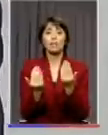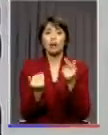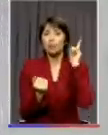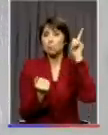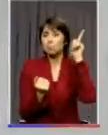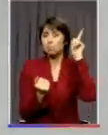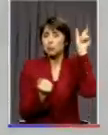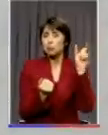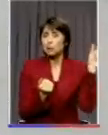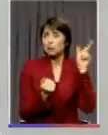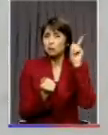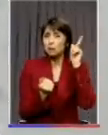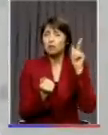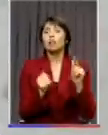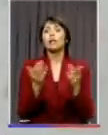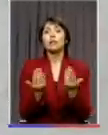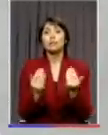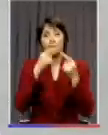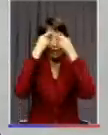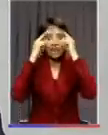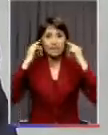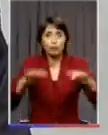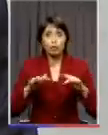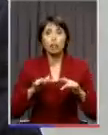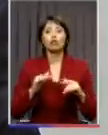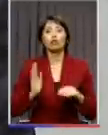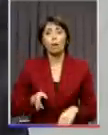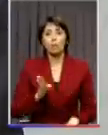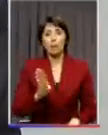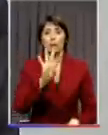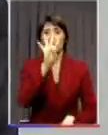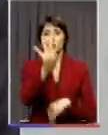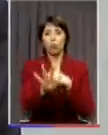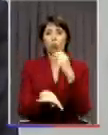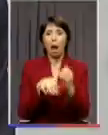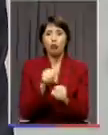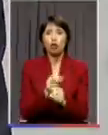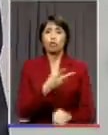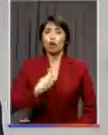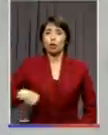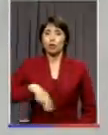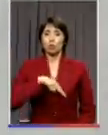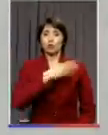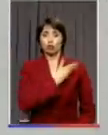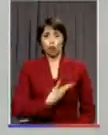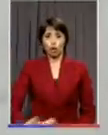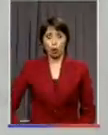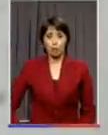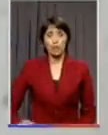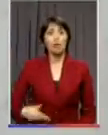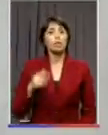el esfuerzo permanente durante 4 años de nuestro gobierno.